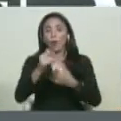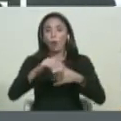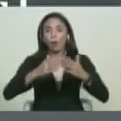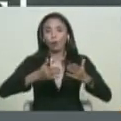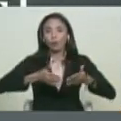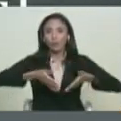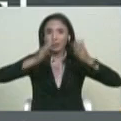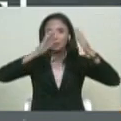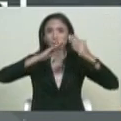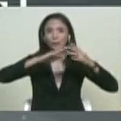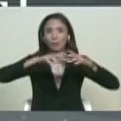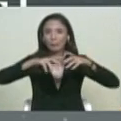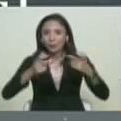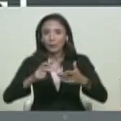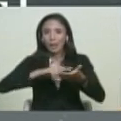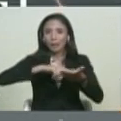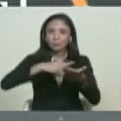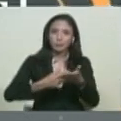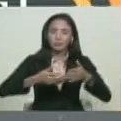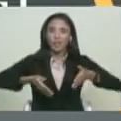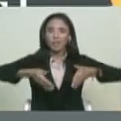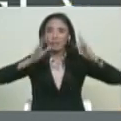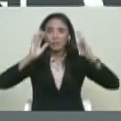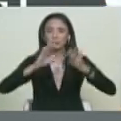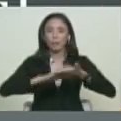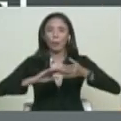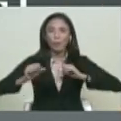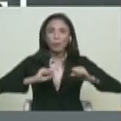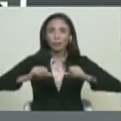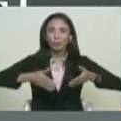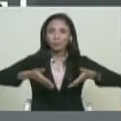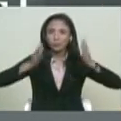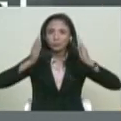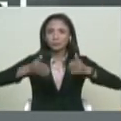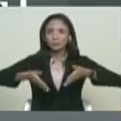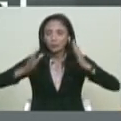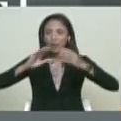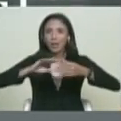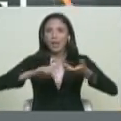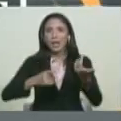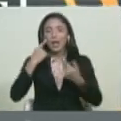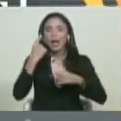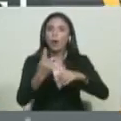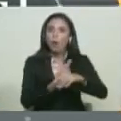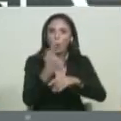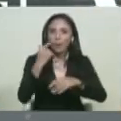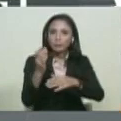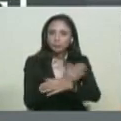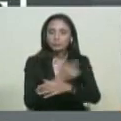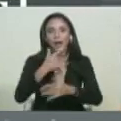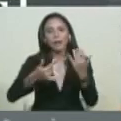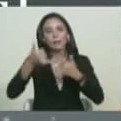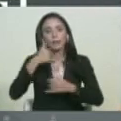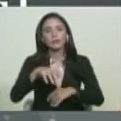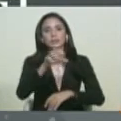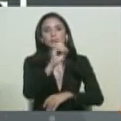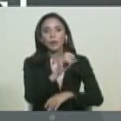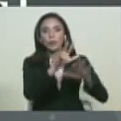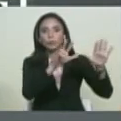estructurales o que tenga consecuencias el sismo que ocurrió hace unas horas, llamen al